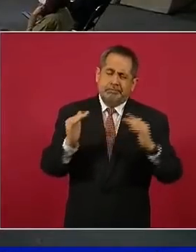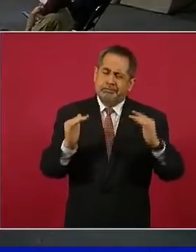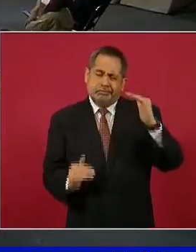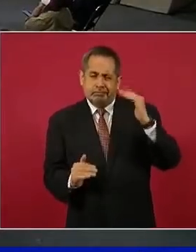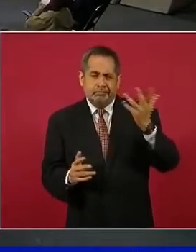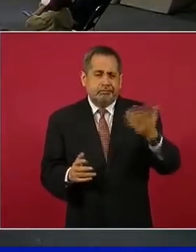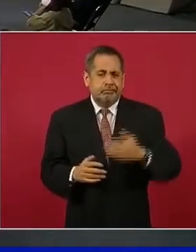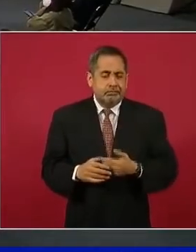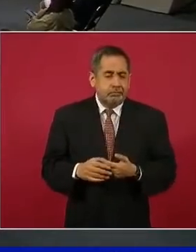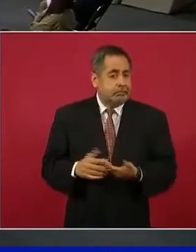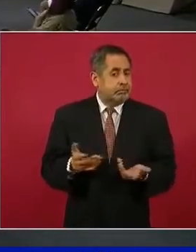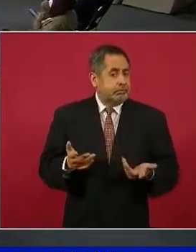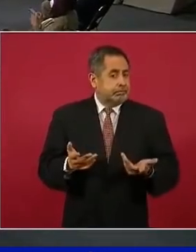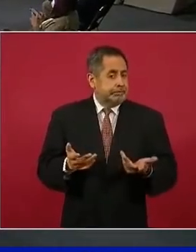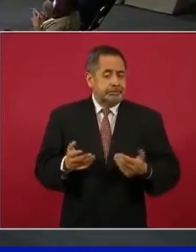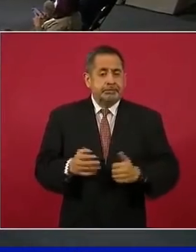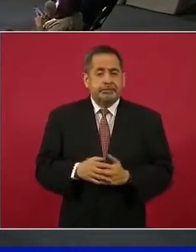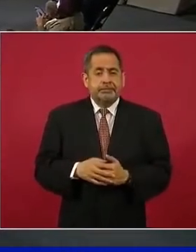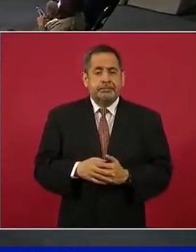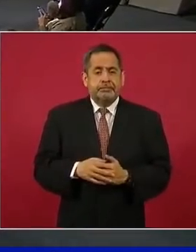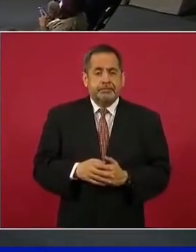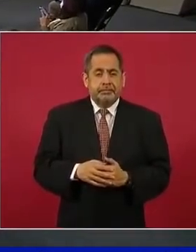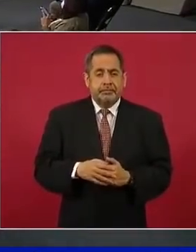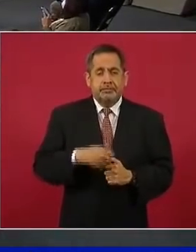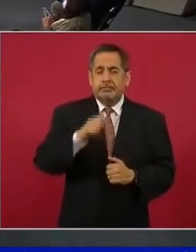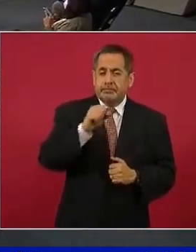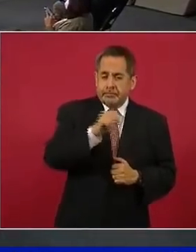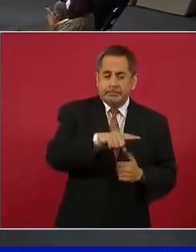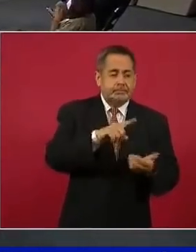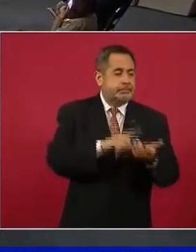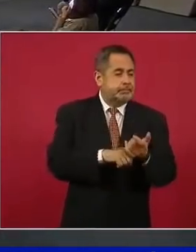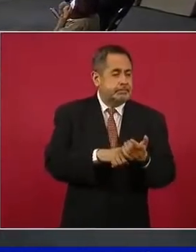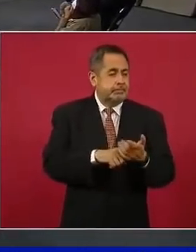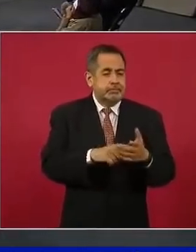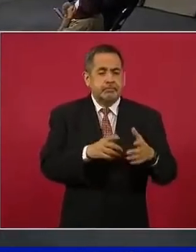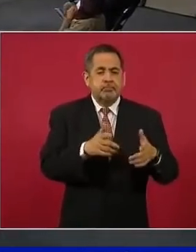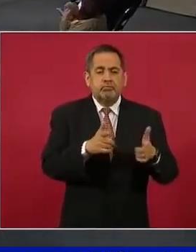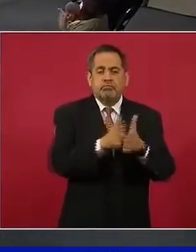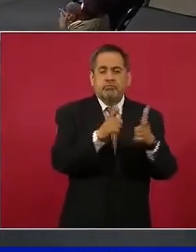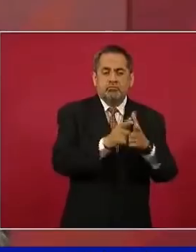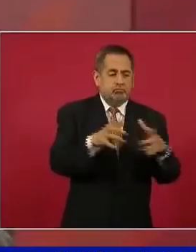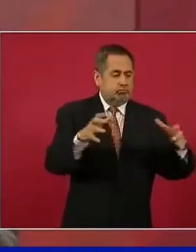incluso al interior de los mismos sectores o gremios.